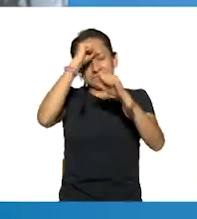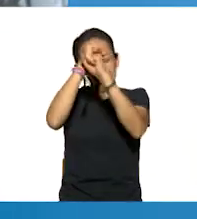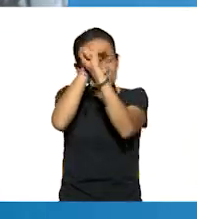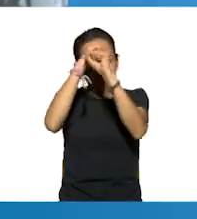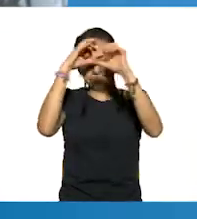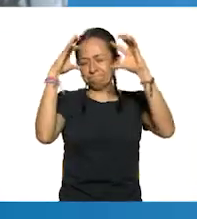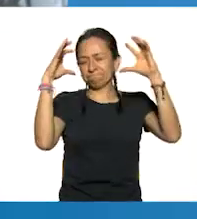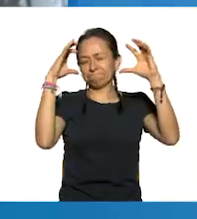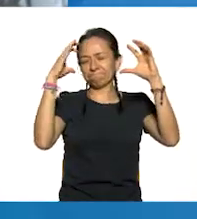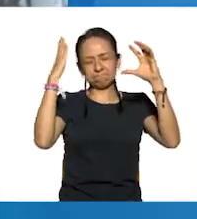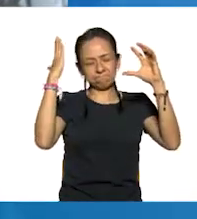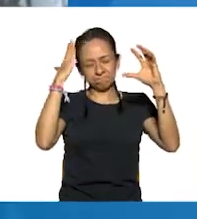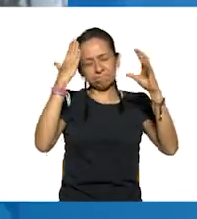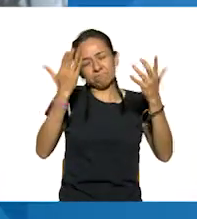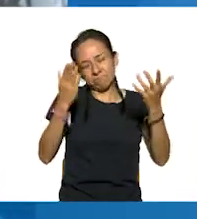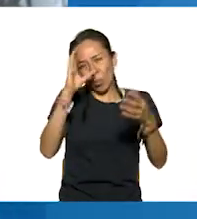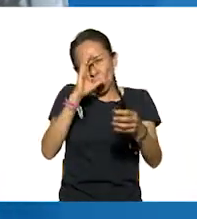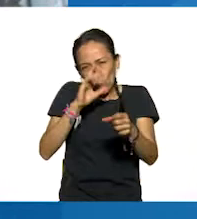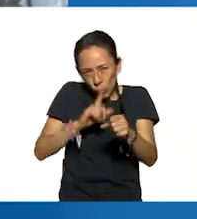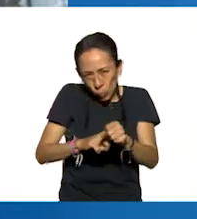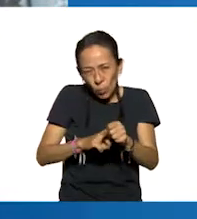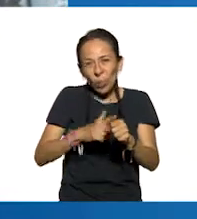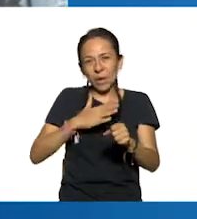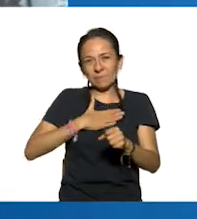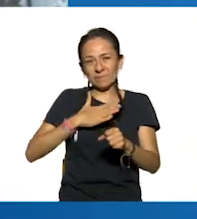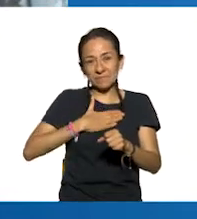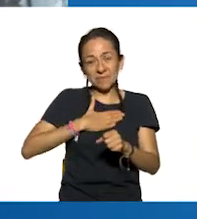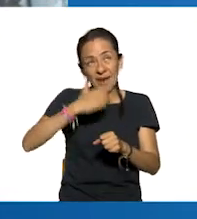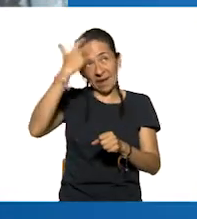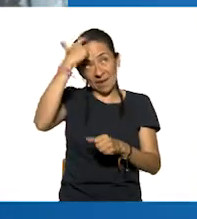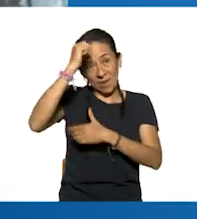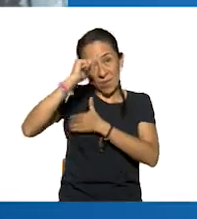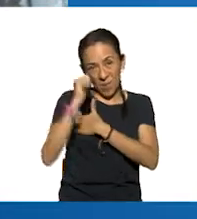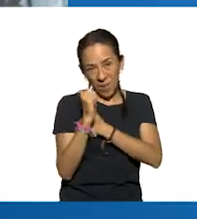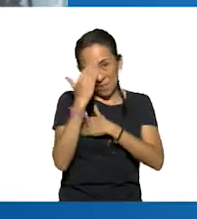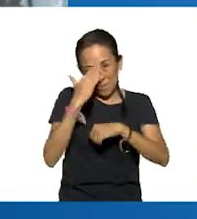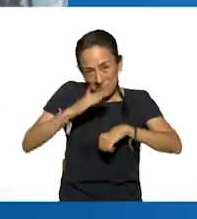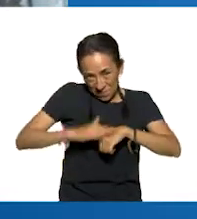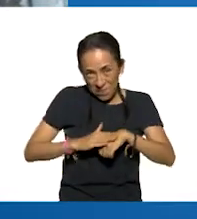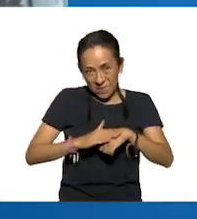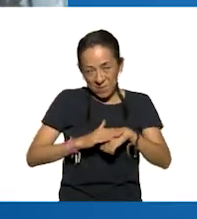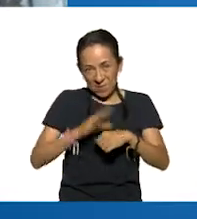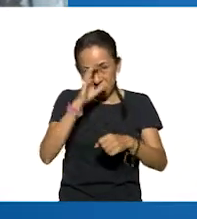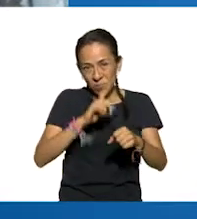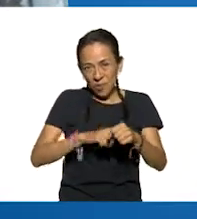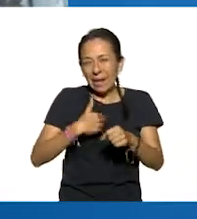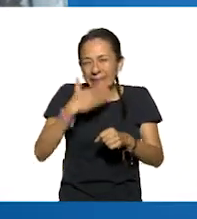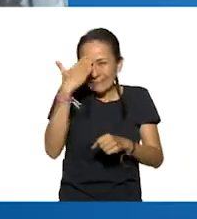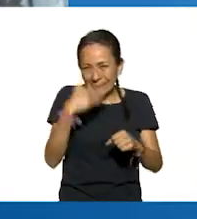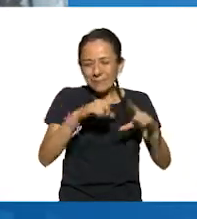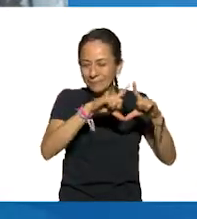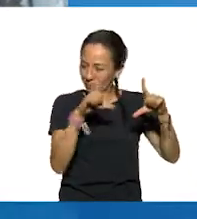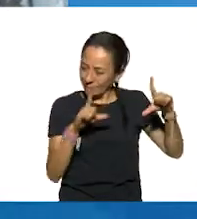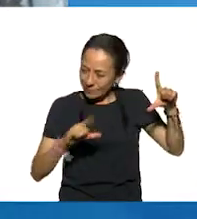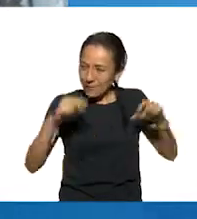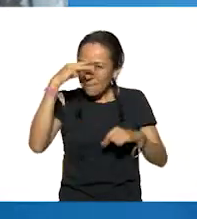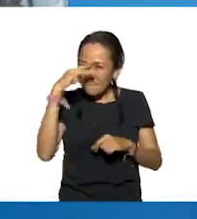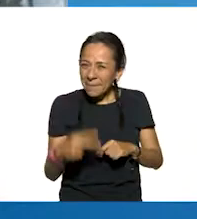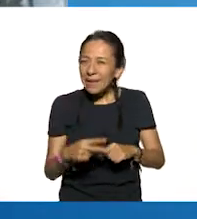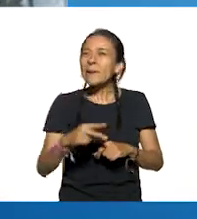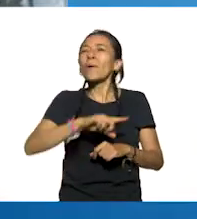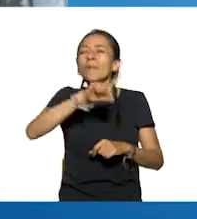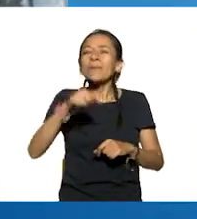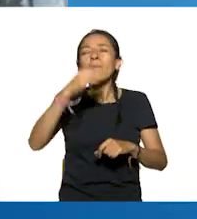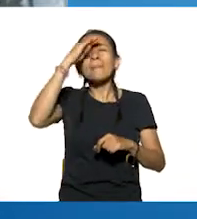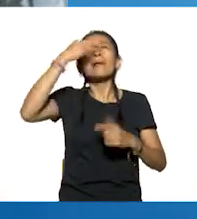imagen cultural, digamos en nuestro hipotálamo cultural, tenemos eso que es México hoy y lo proyectamos hacia atrás como si siempre hubiera